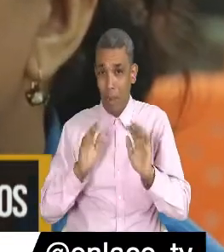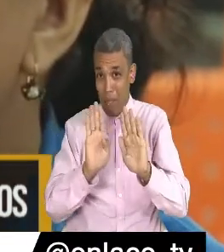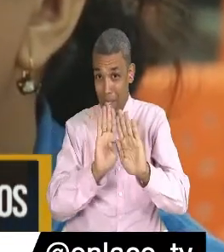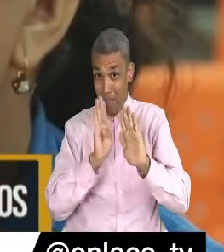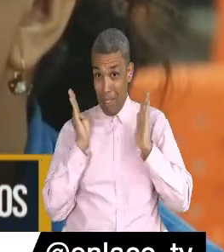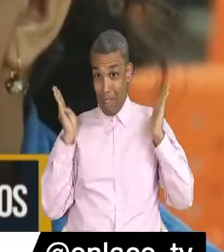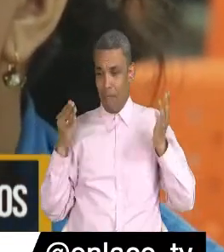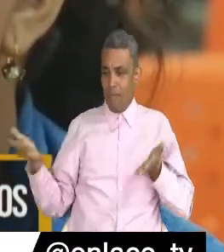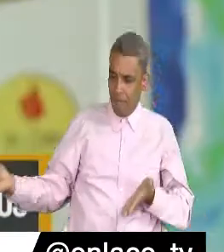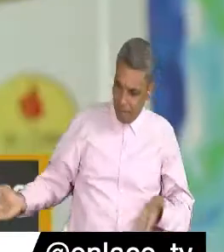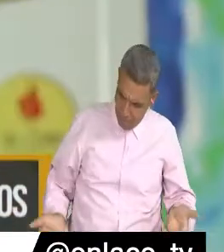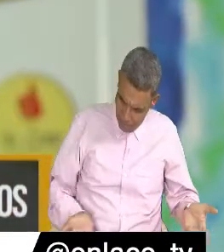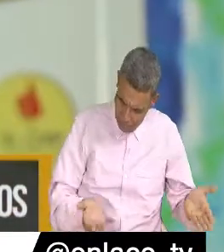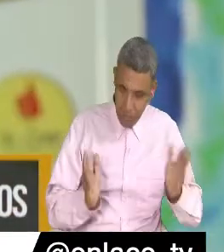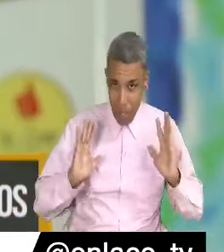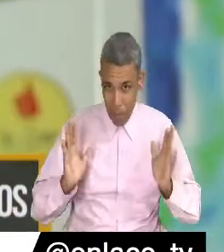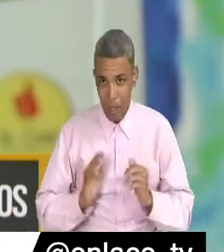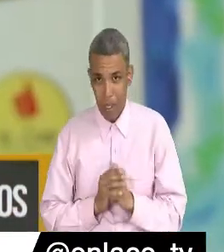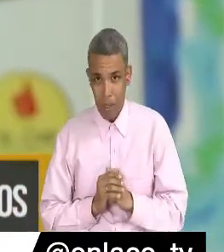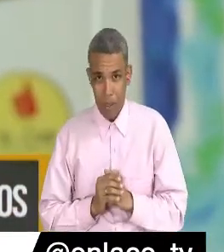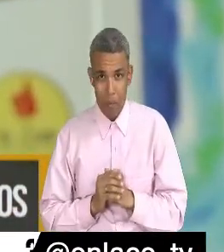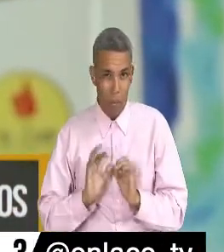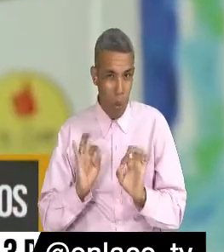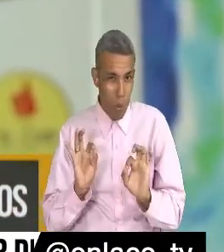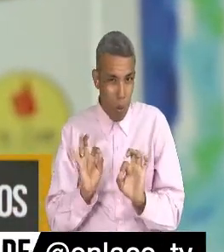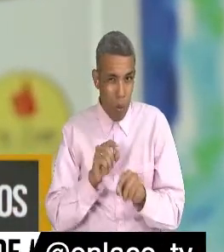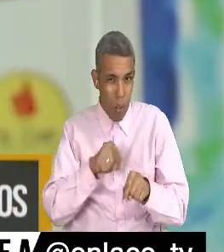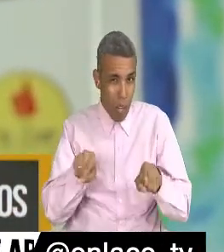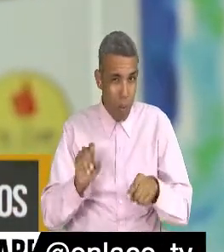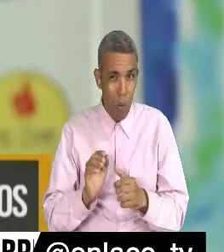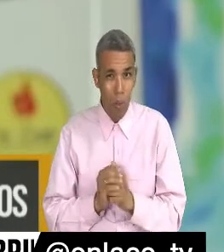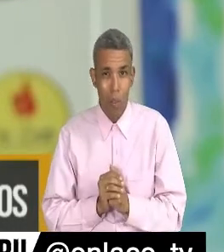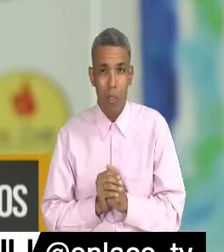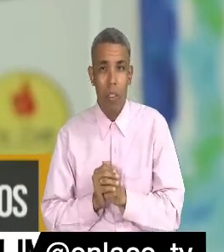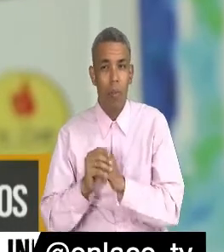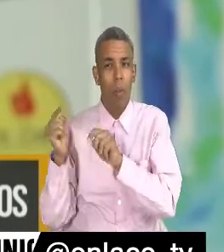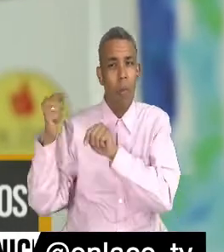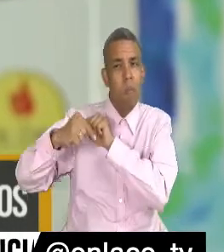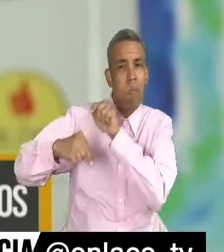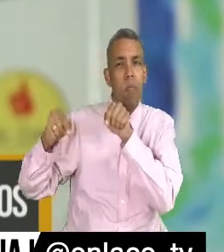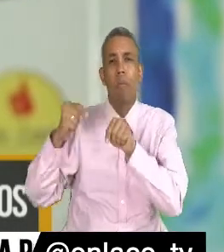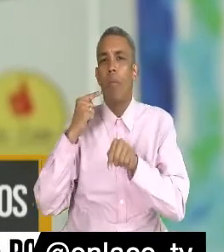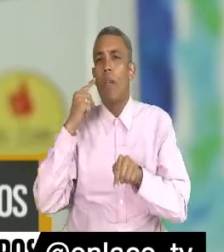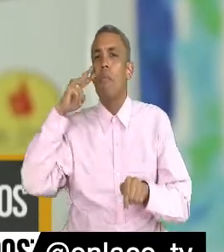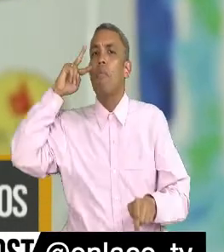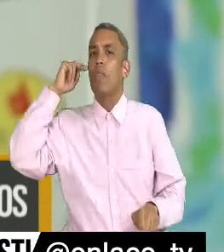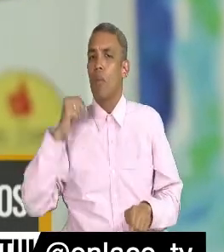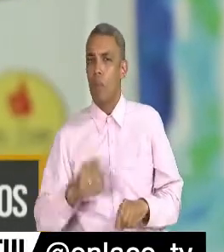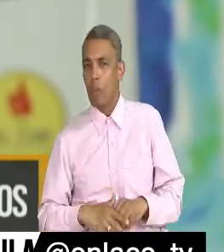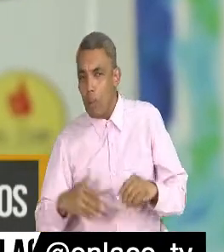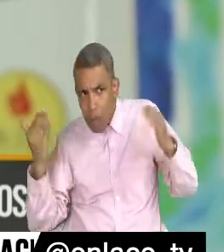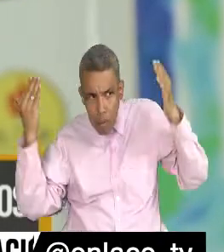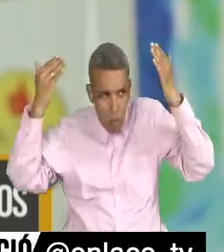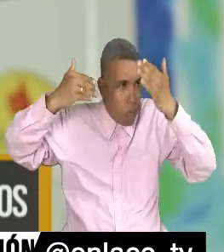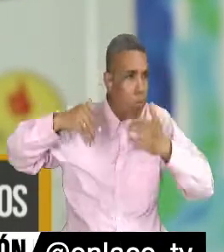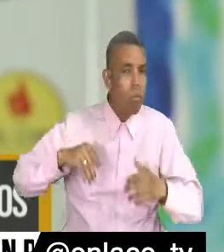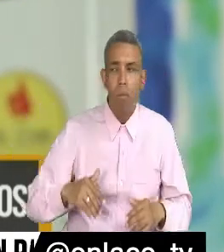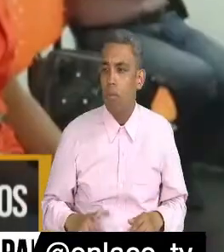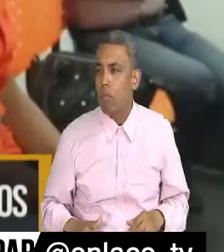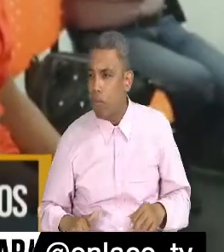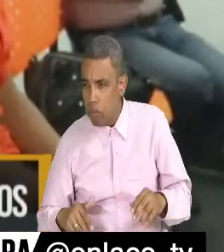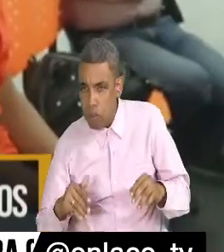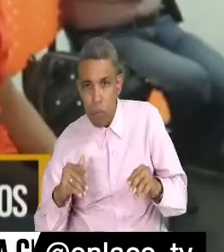muchos hinchas pueden venirse de Bucaramanga o trasladarse a otra ciudad y venir, como dicen, camuflados y se nos vayan a presentar problemas en la